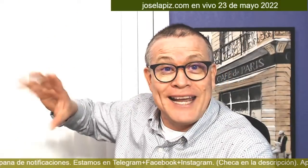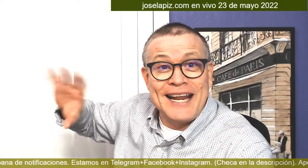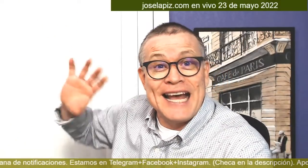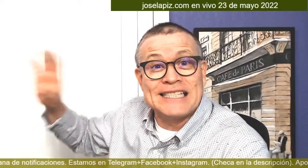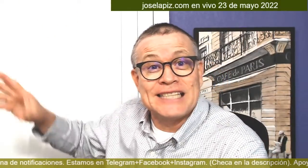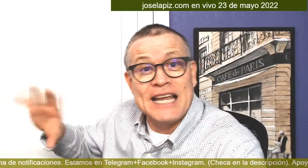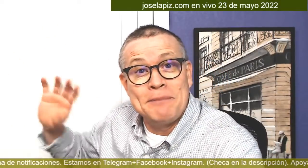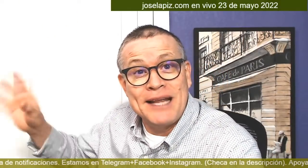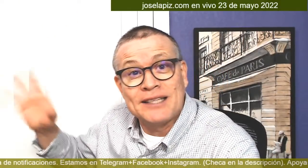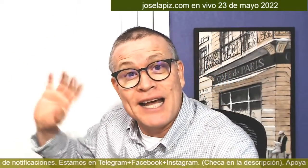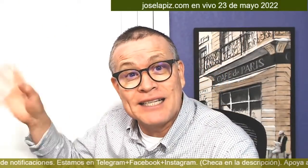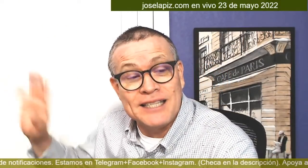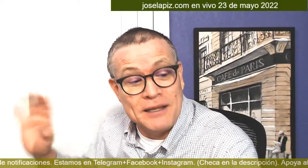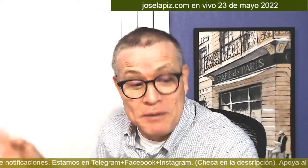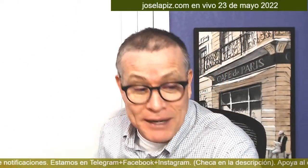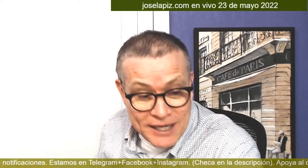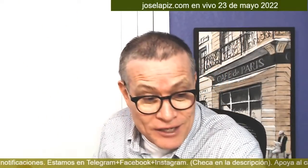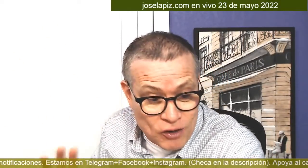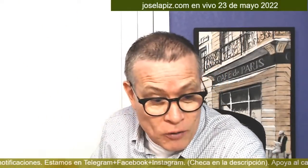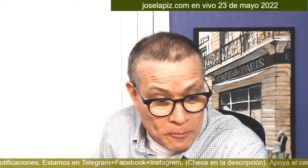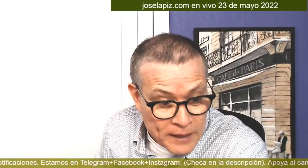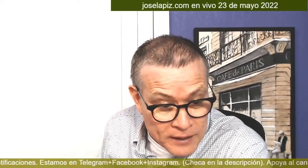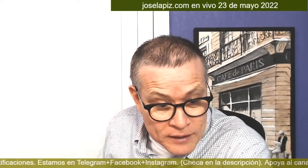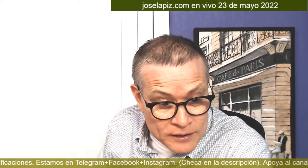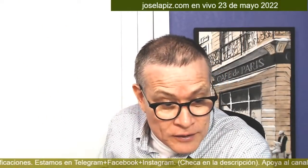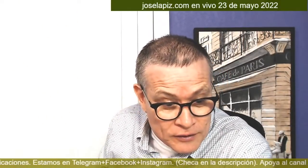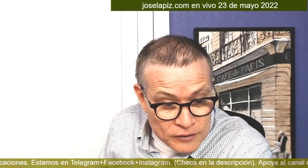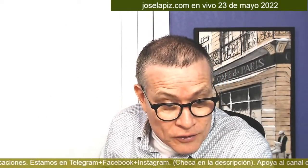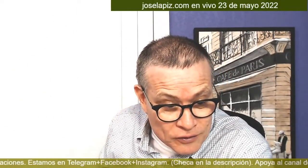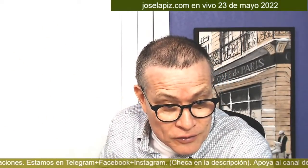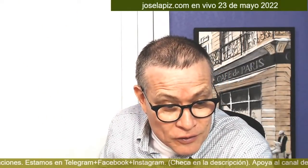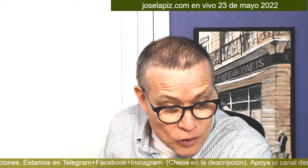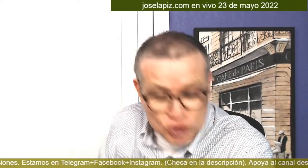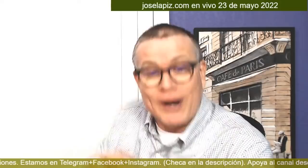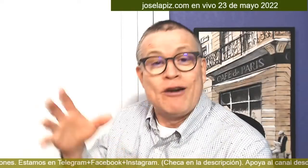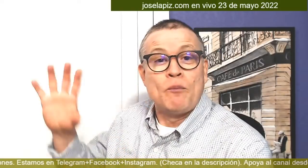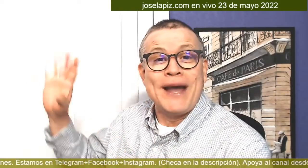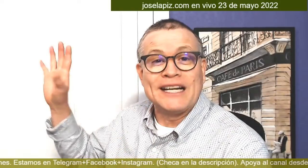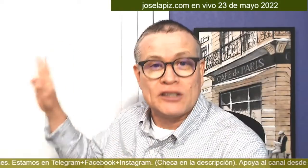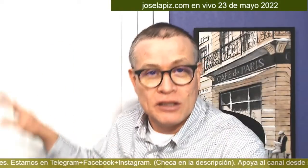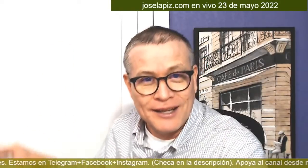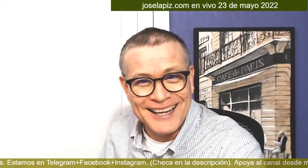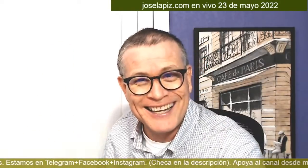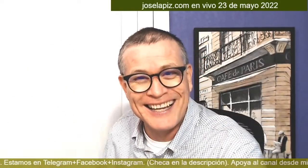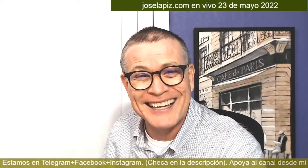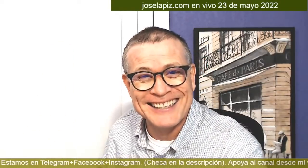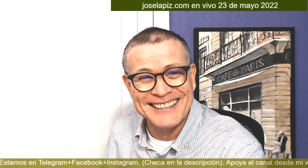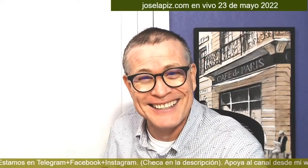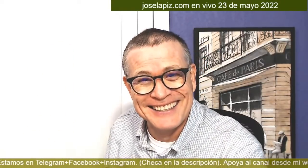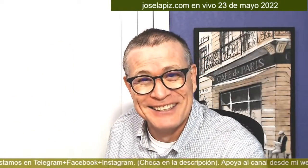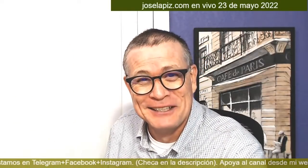quiere hasta inventarse en imaginó otro aeropuerto